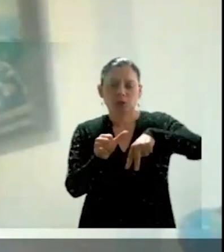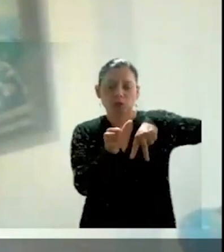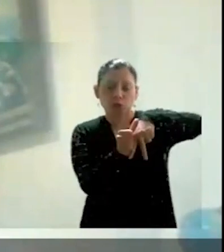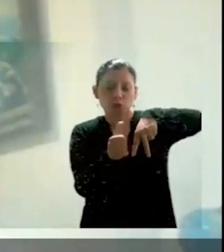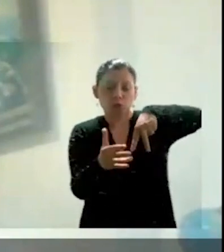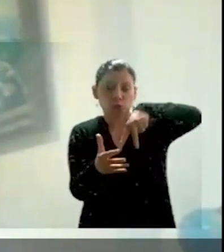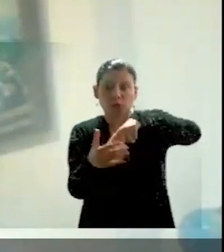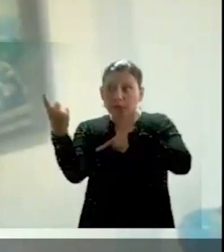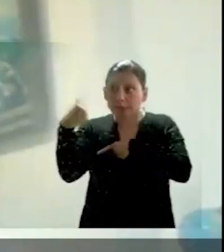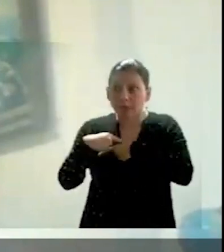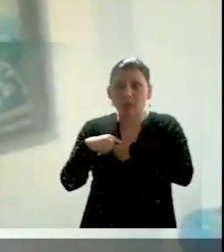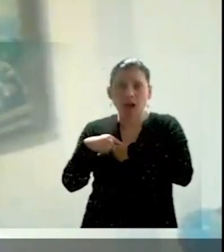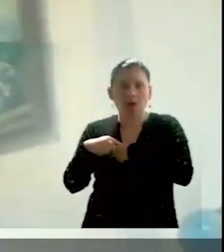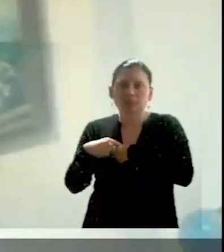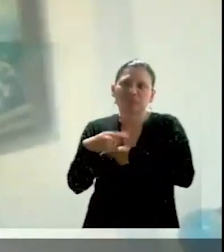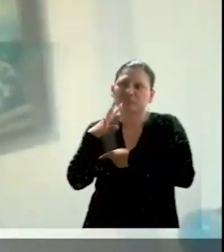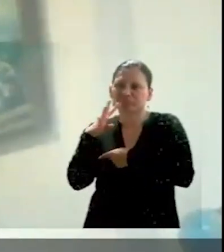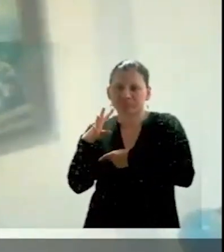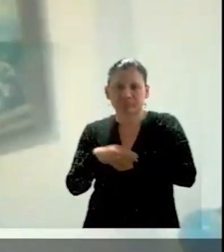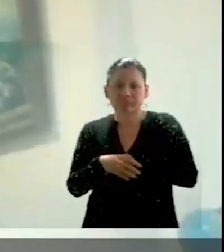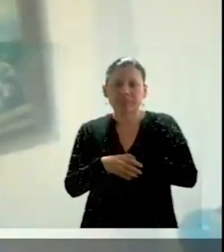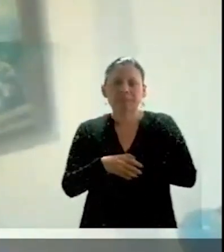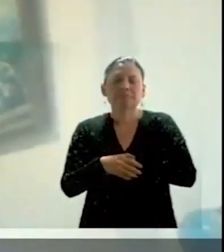ir mejorando el cumplimiento, pero